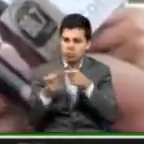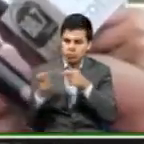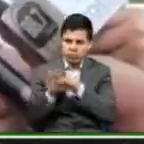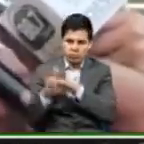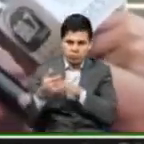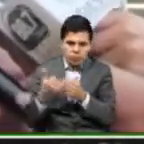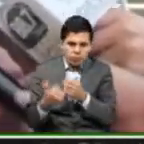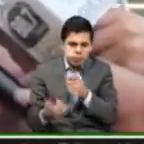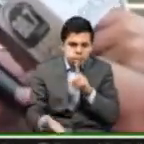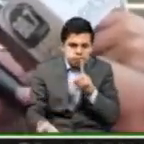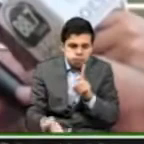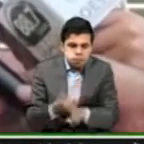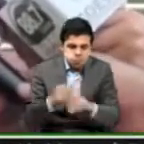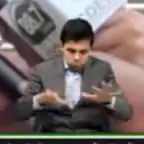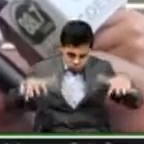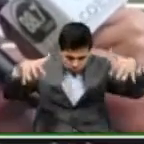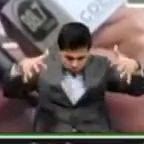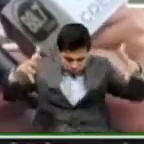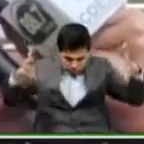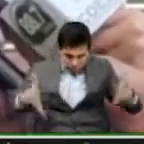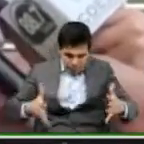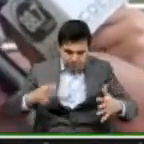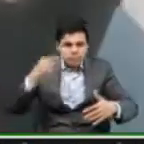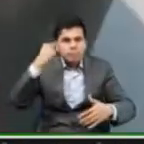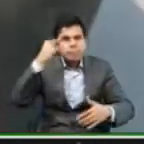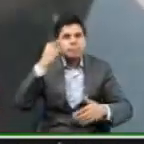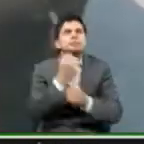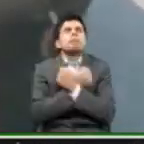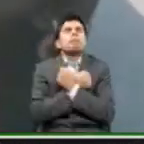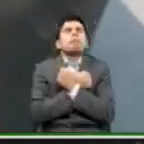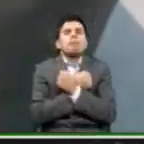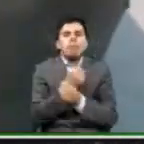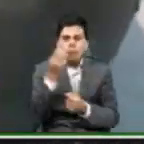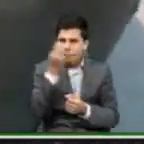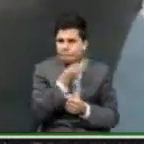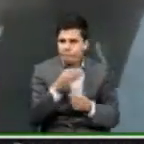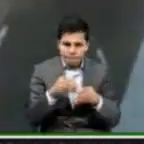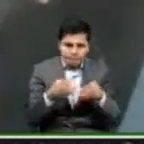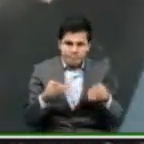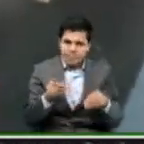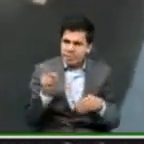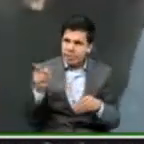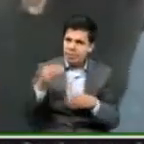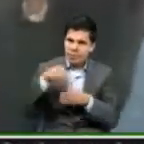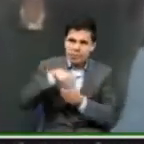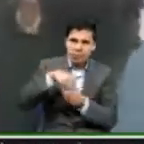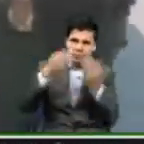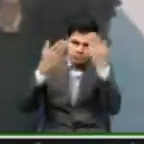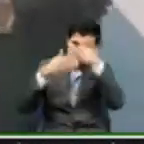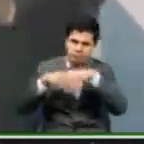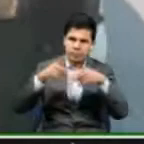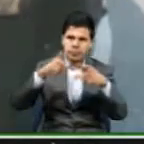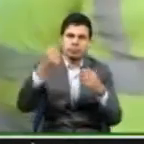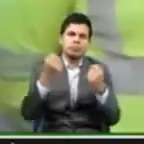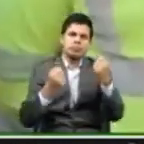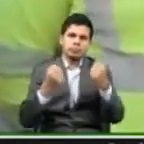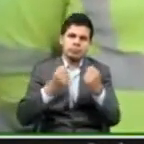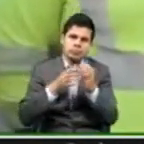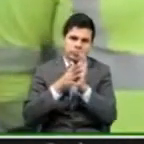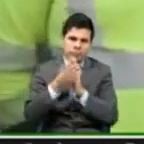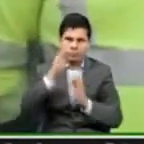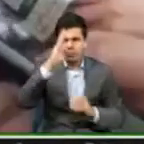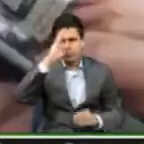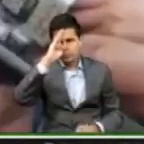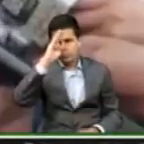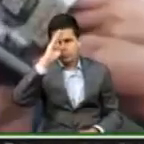marihuana precisamente estaba en el interior del ataúd que llevaba esta persona en el momento en que nuestros